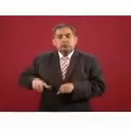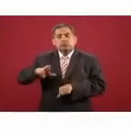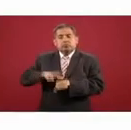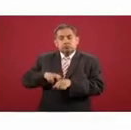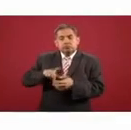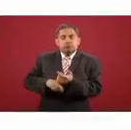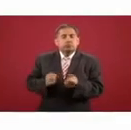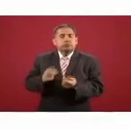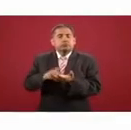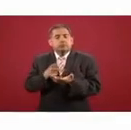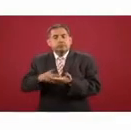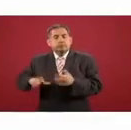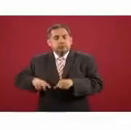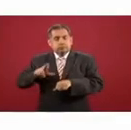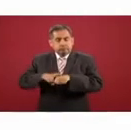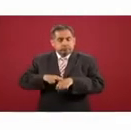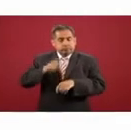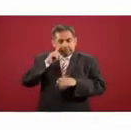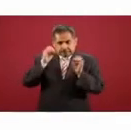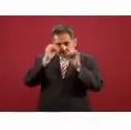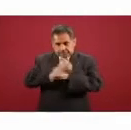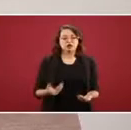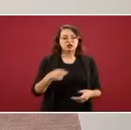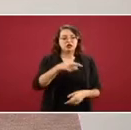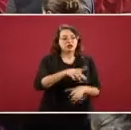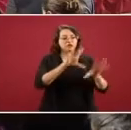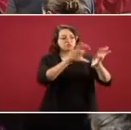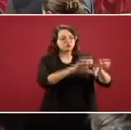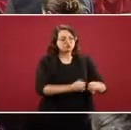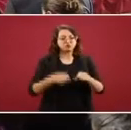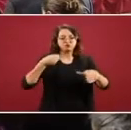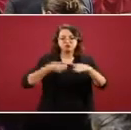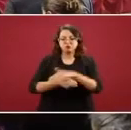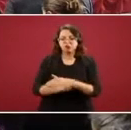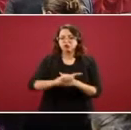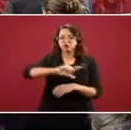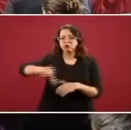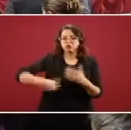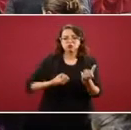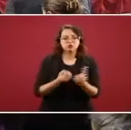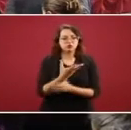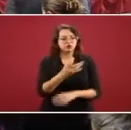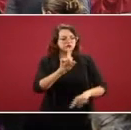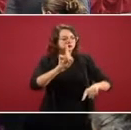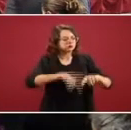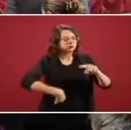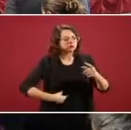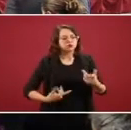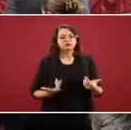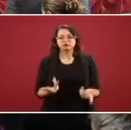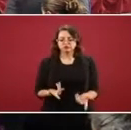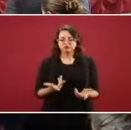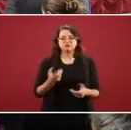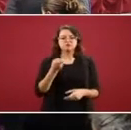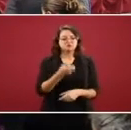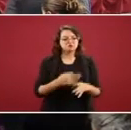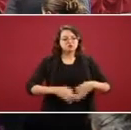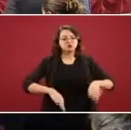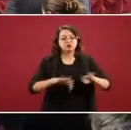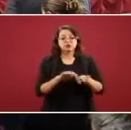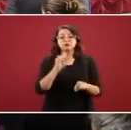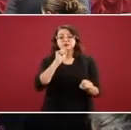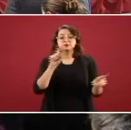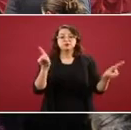las inasistencias de algunos gobernadores, entre ellos las del panista. El gobernador señaló que gracias a las reuniones a las que